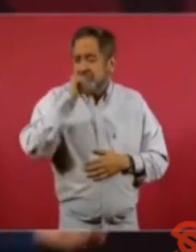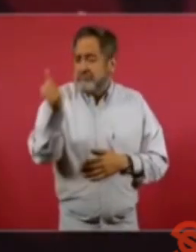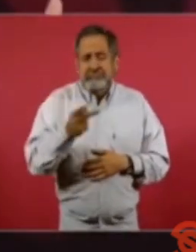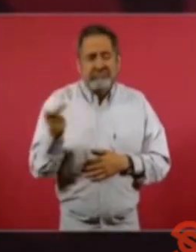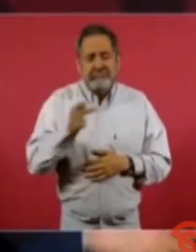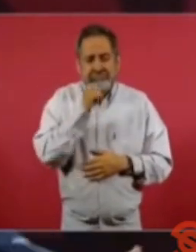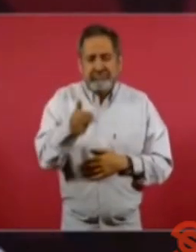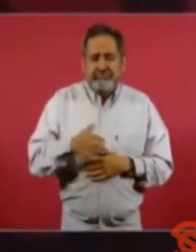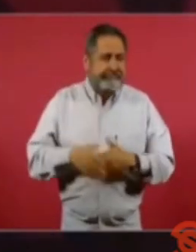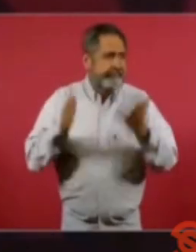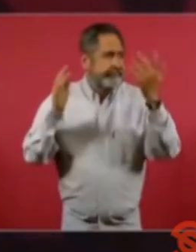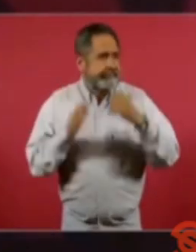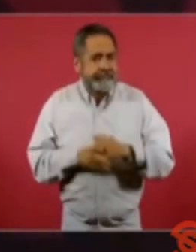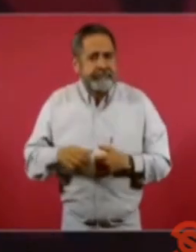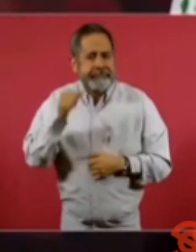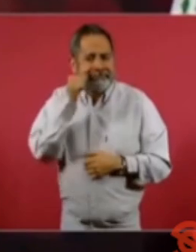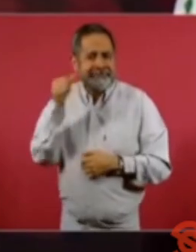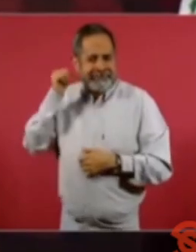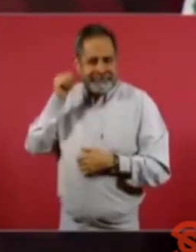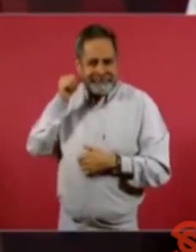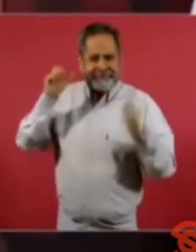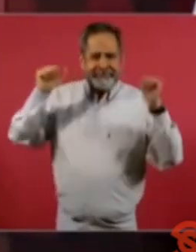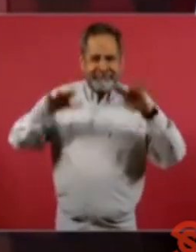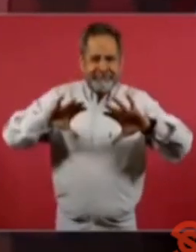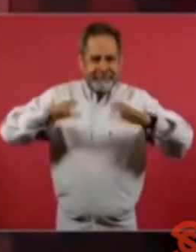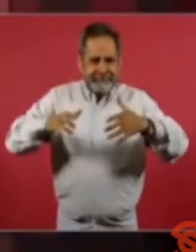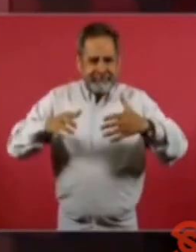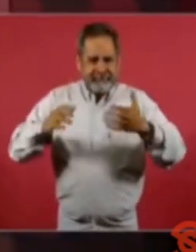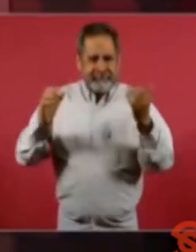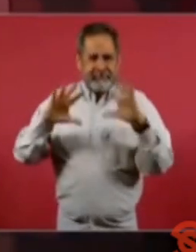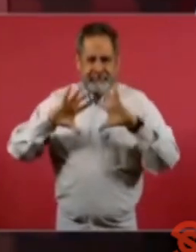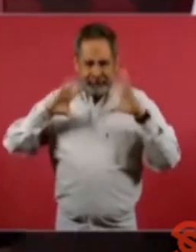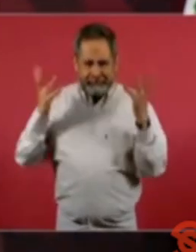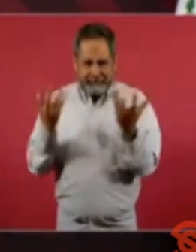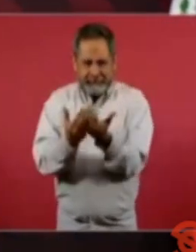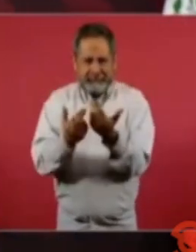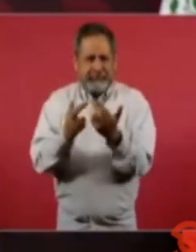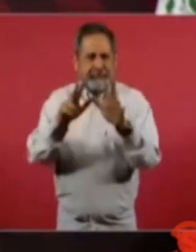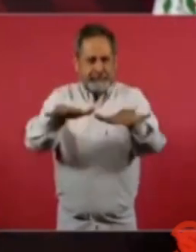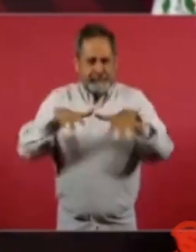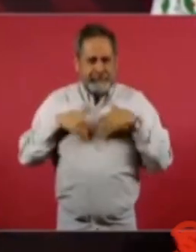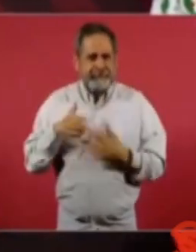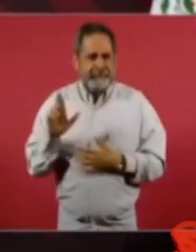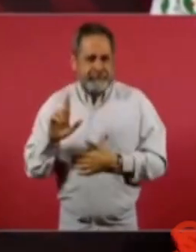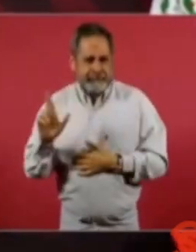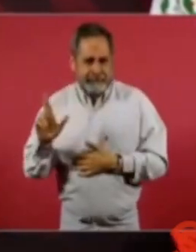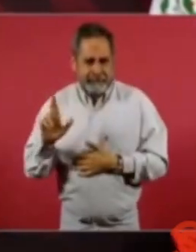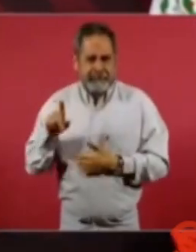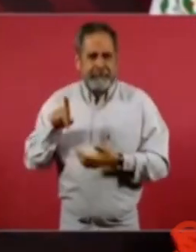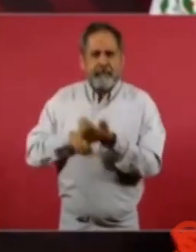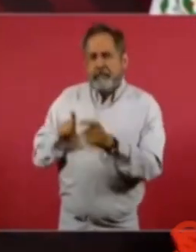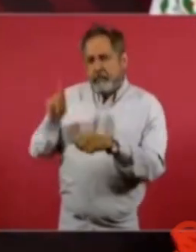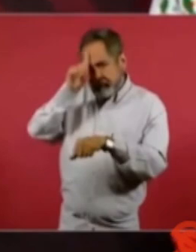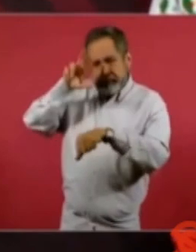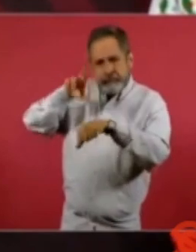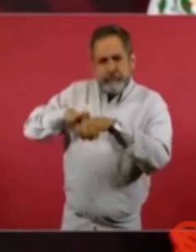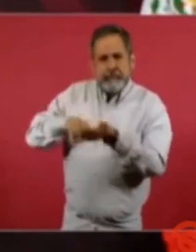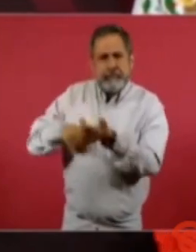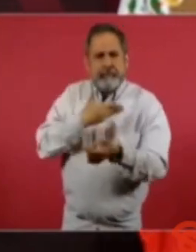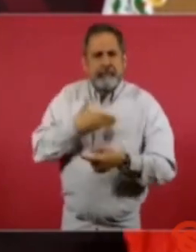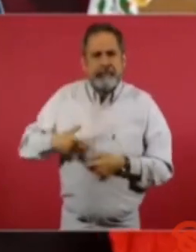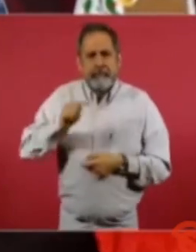ayer se lleva a cabo la convención republicana y un asesor del presidente Trump